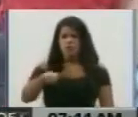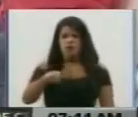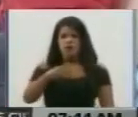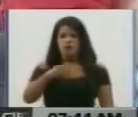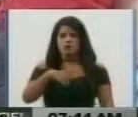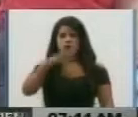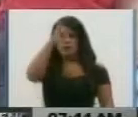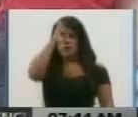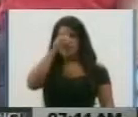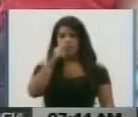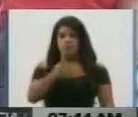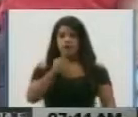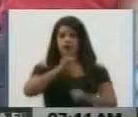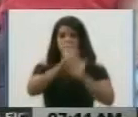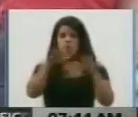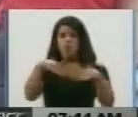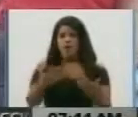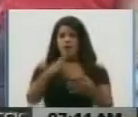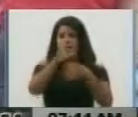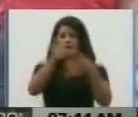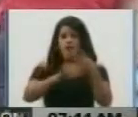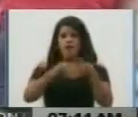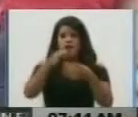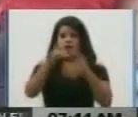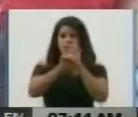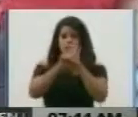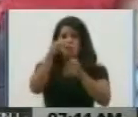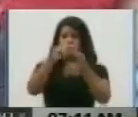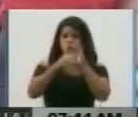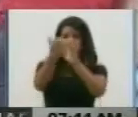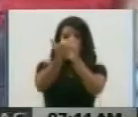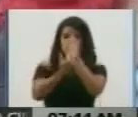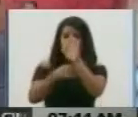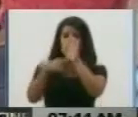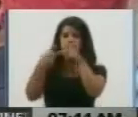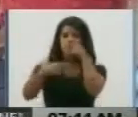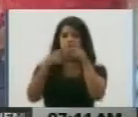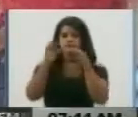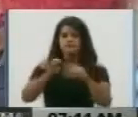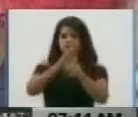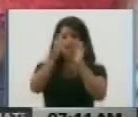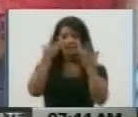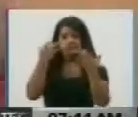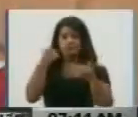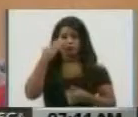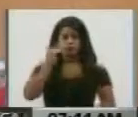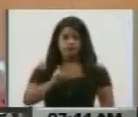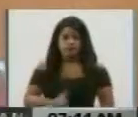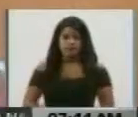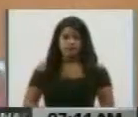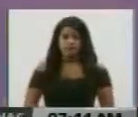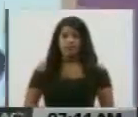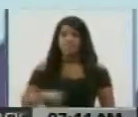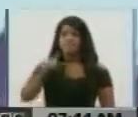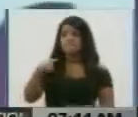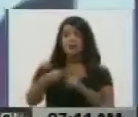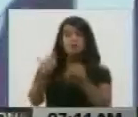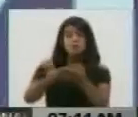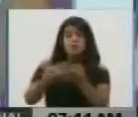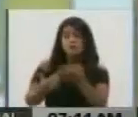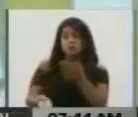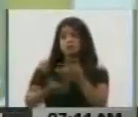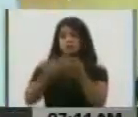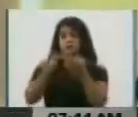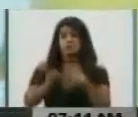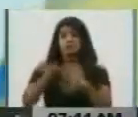al detalle de cuáles son las características jurídicas, políticas de ese proceso. Sobre todo, digamos, las pruebas que no han sido sustentadas como tal